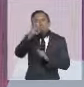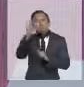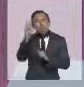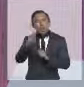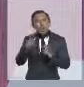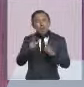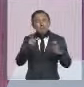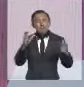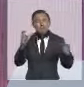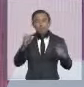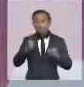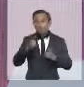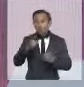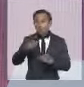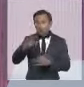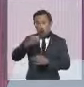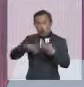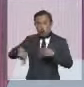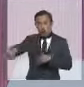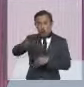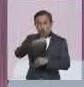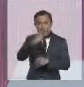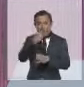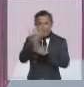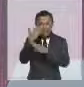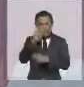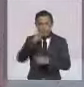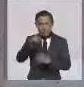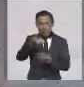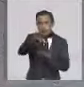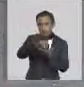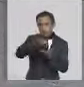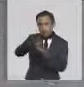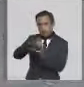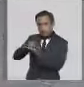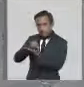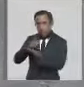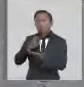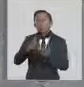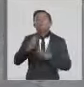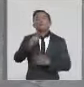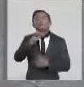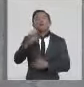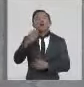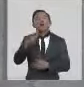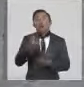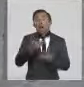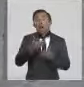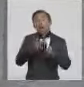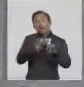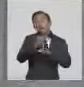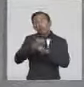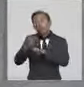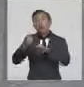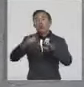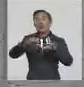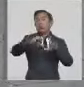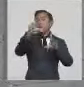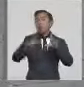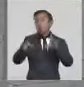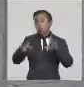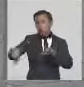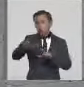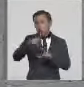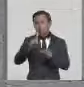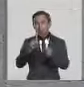embargo, a pesar de que pertenecen o pertenecieron a los partidos que nos han gobernado local y nacionalmente, cada